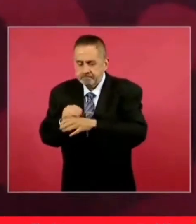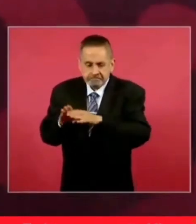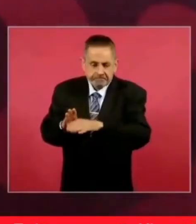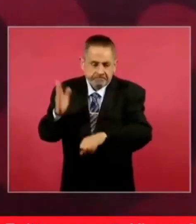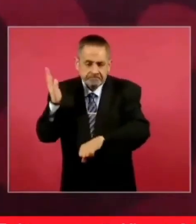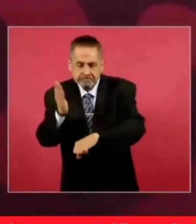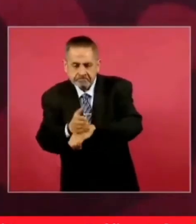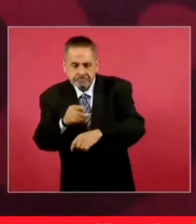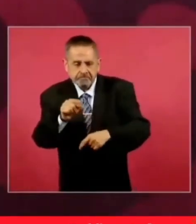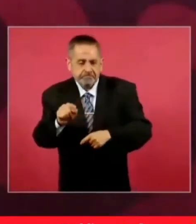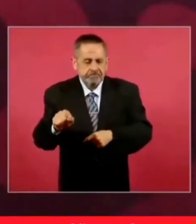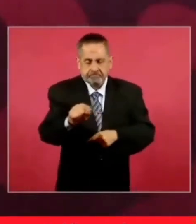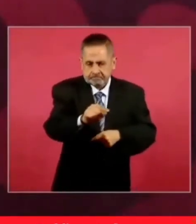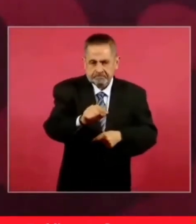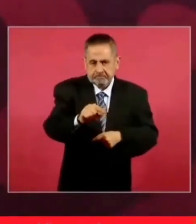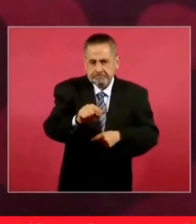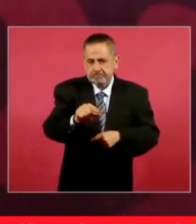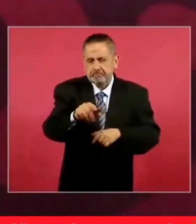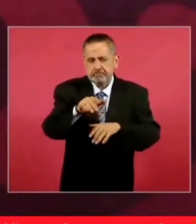los responsables